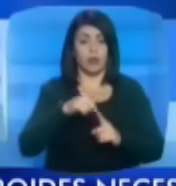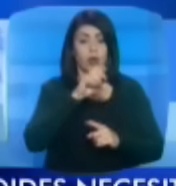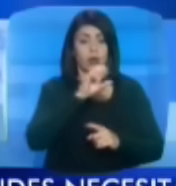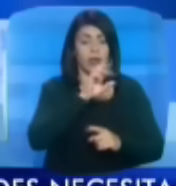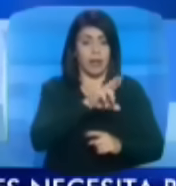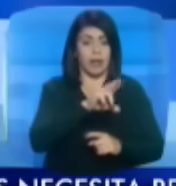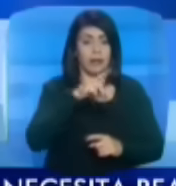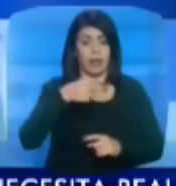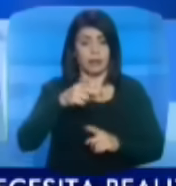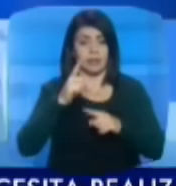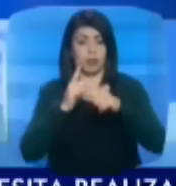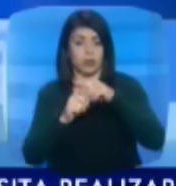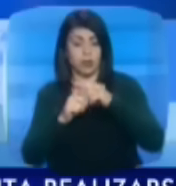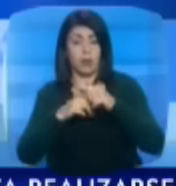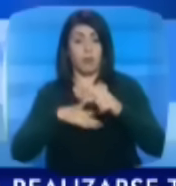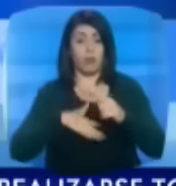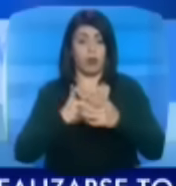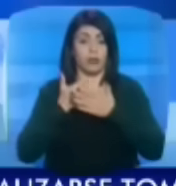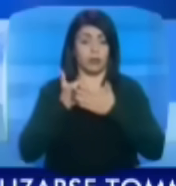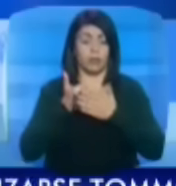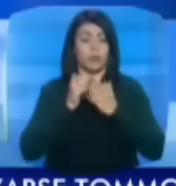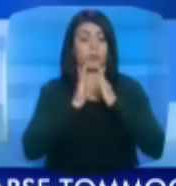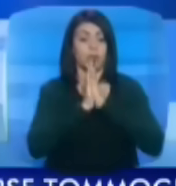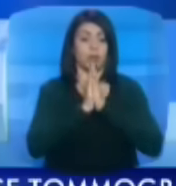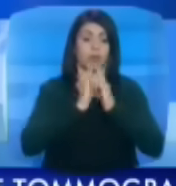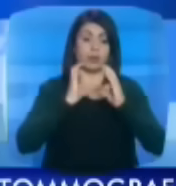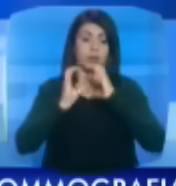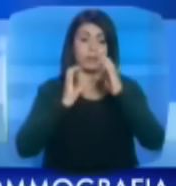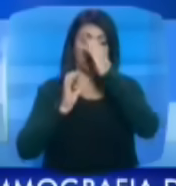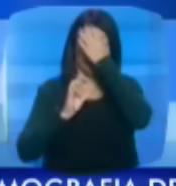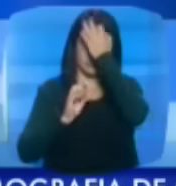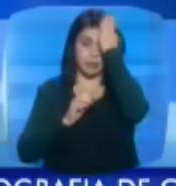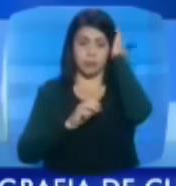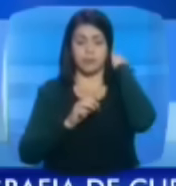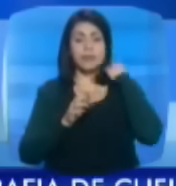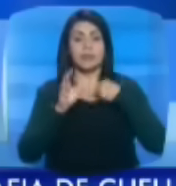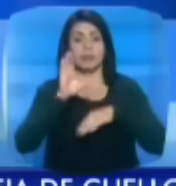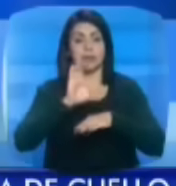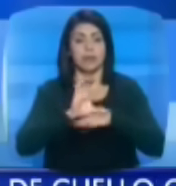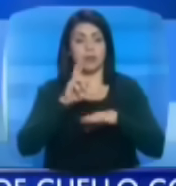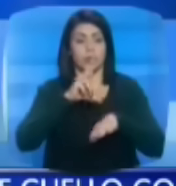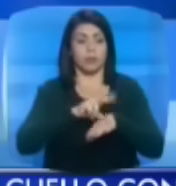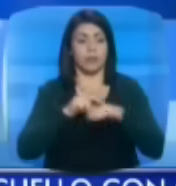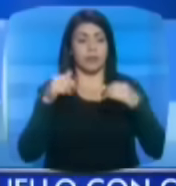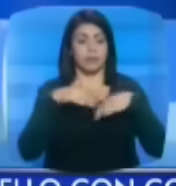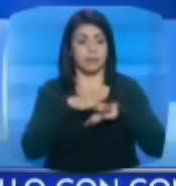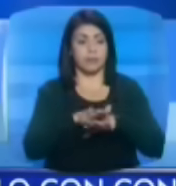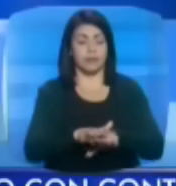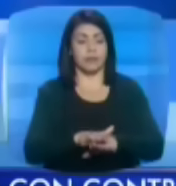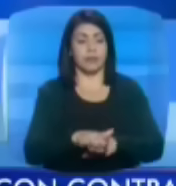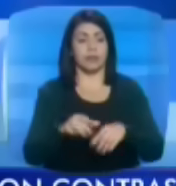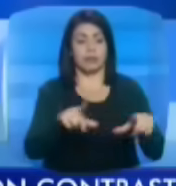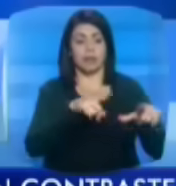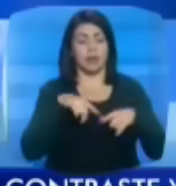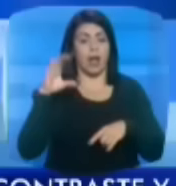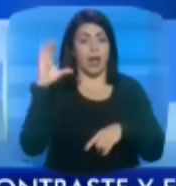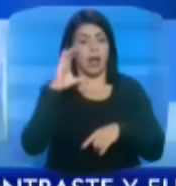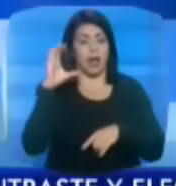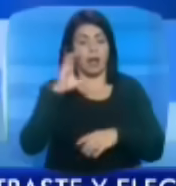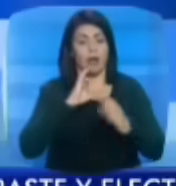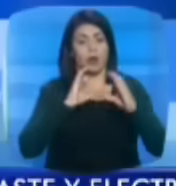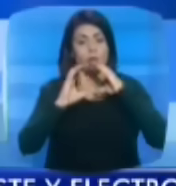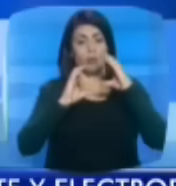RH positivo. Las personas que puedan colaborar, favor dirigirse al Centro Médico Integral en la Avenida Casanova, en Caracas,